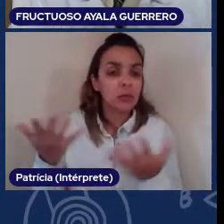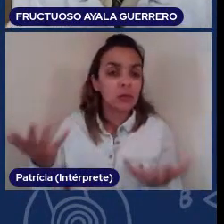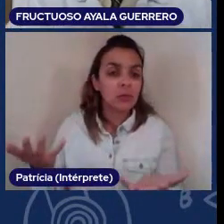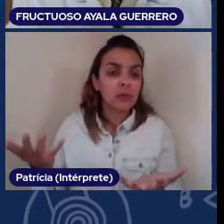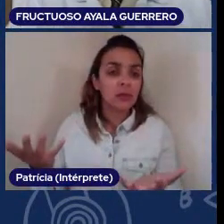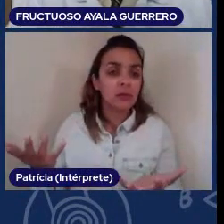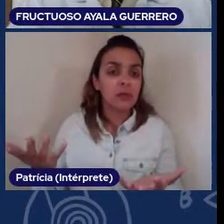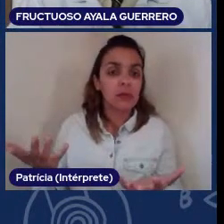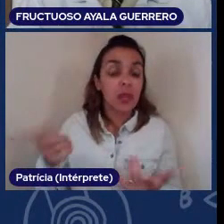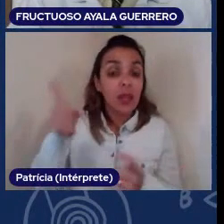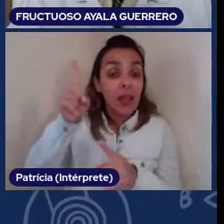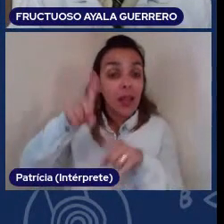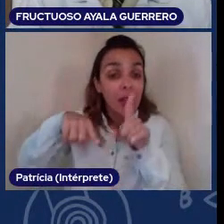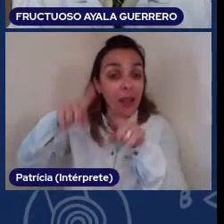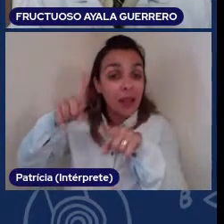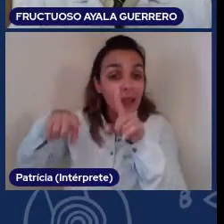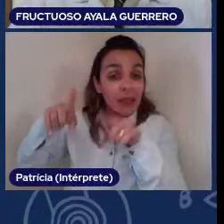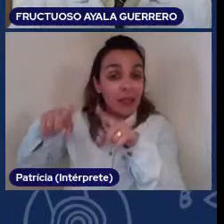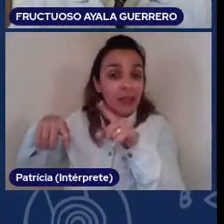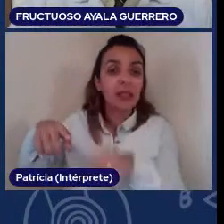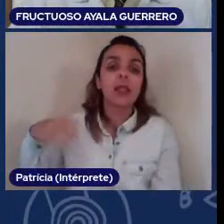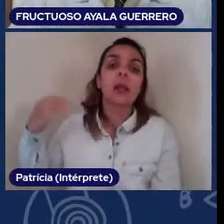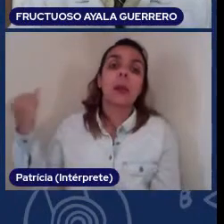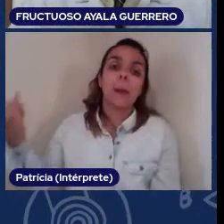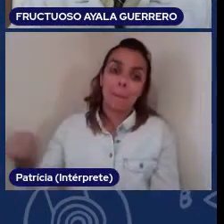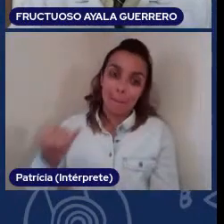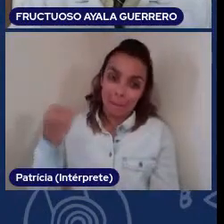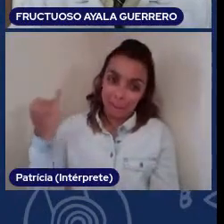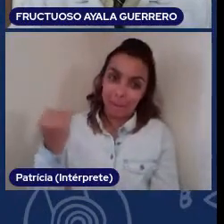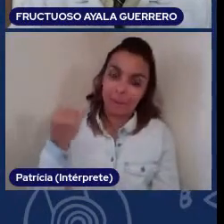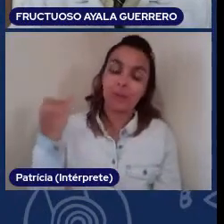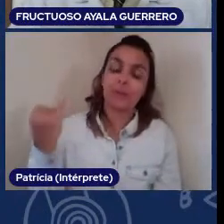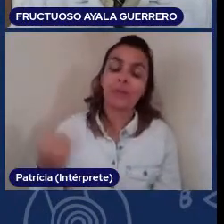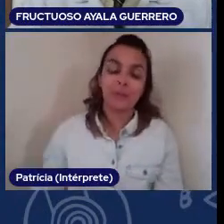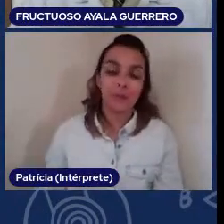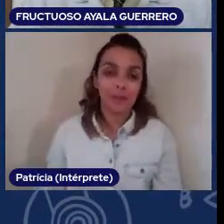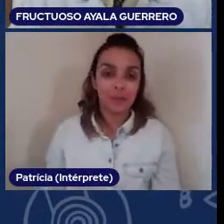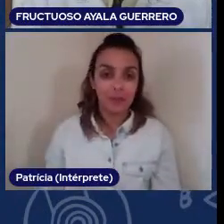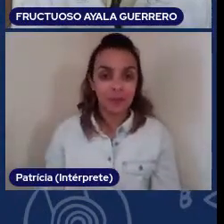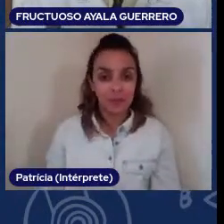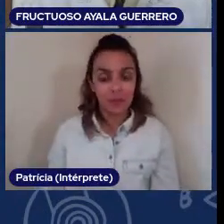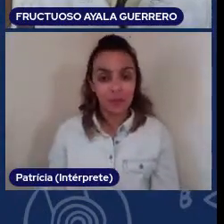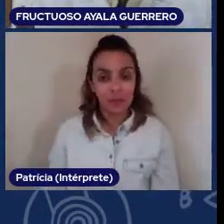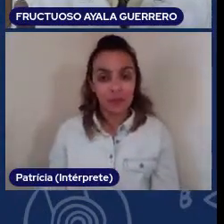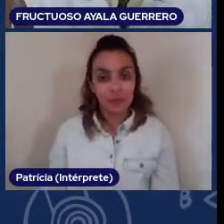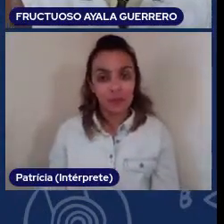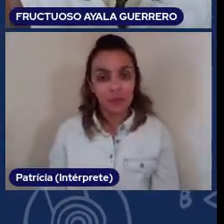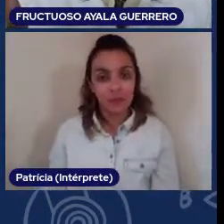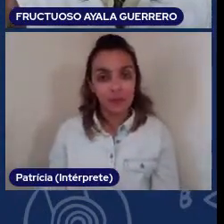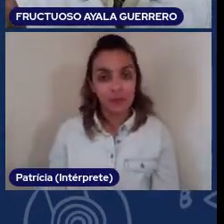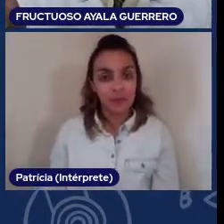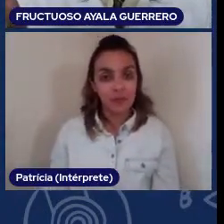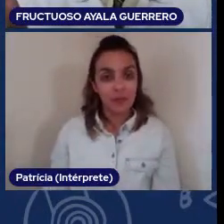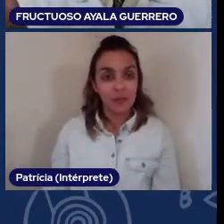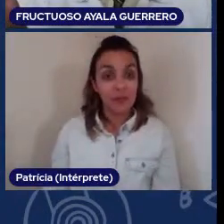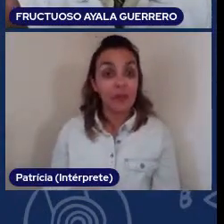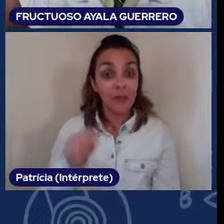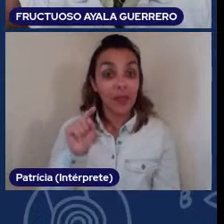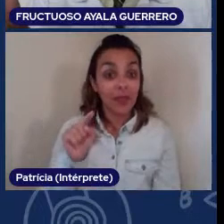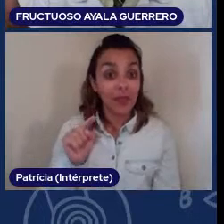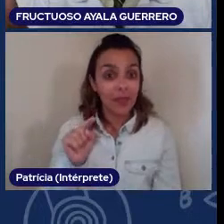ondas son sumamente interesantes y esas tienen su origen